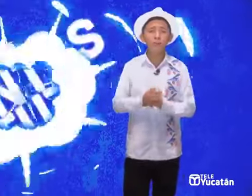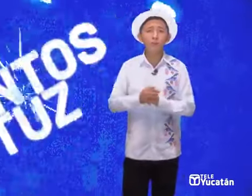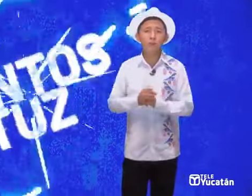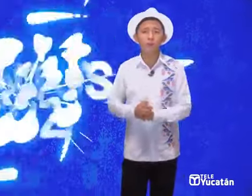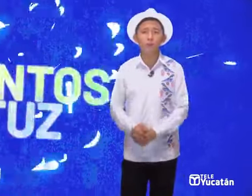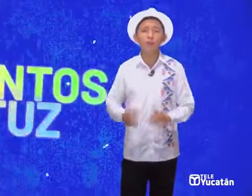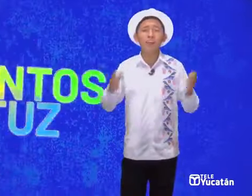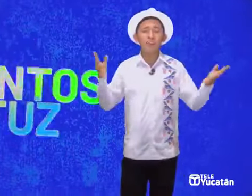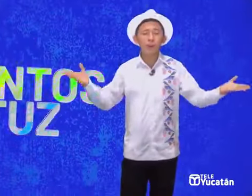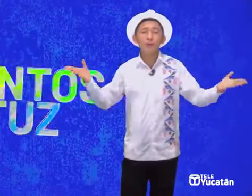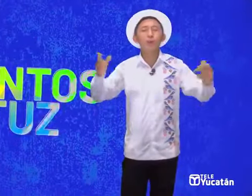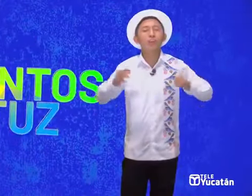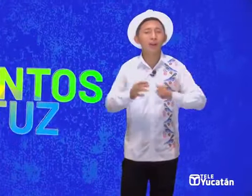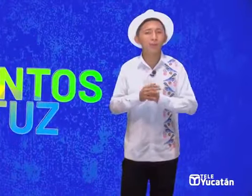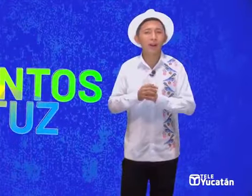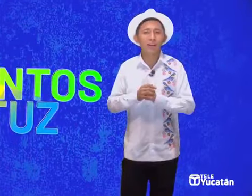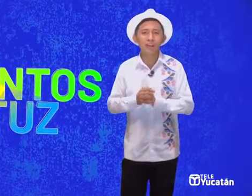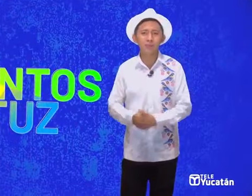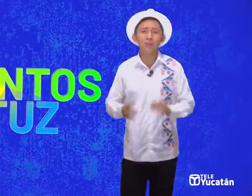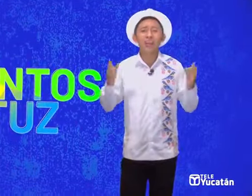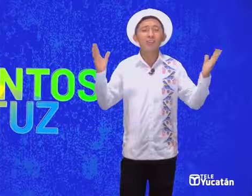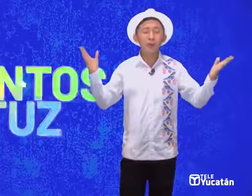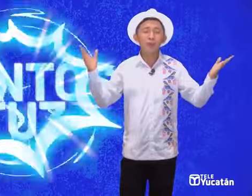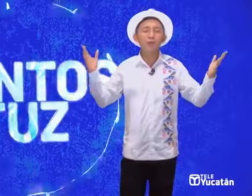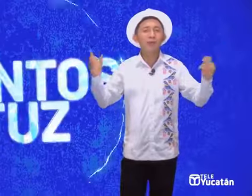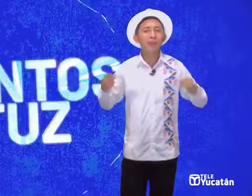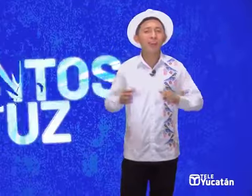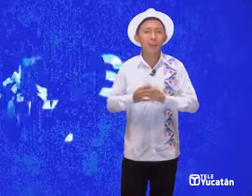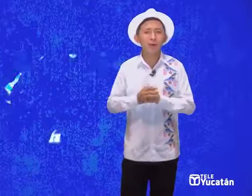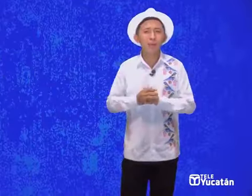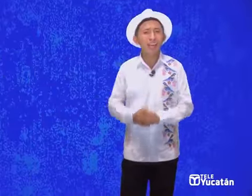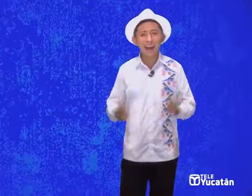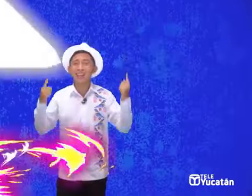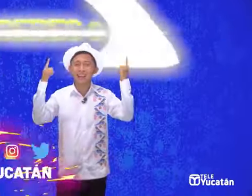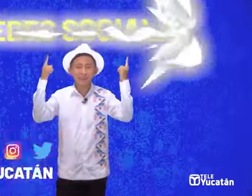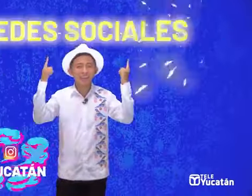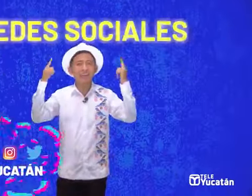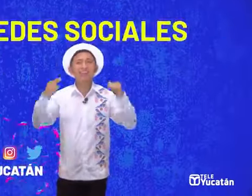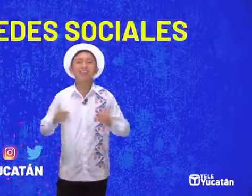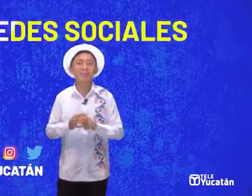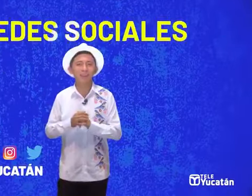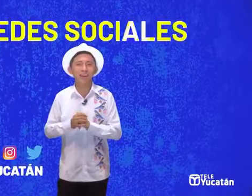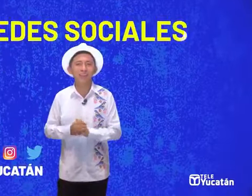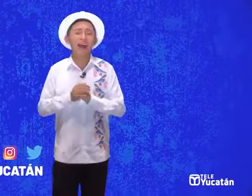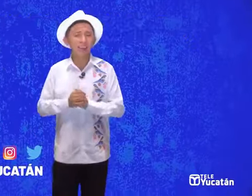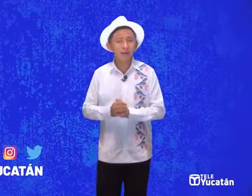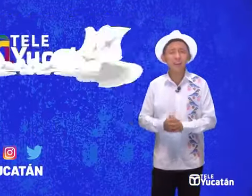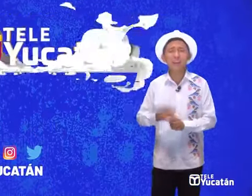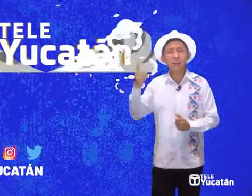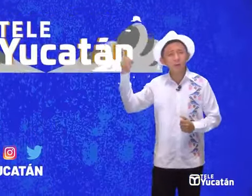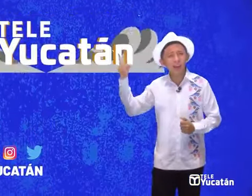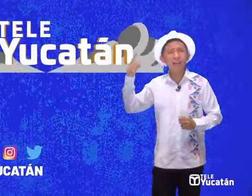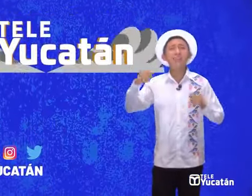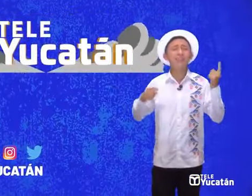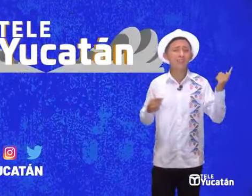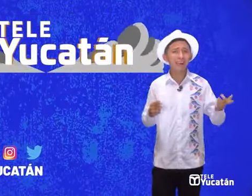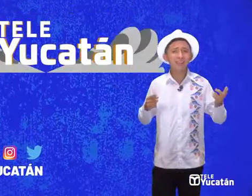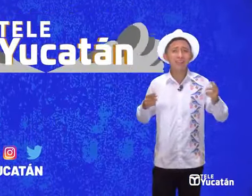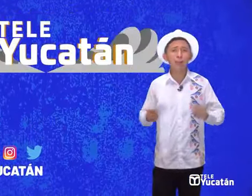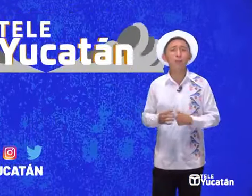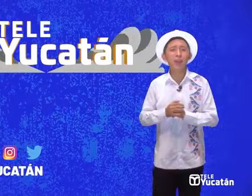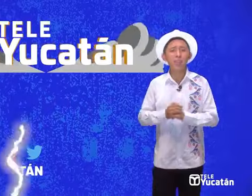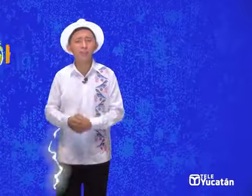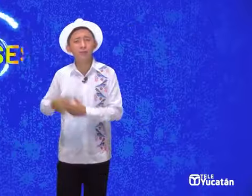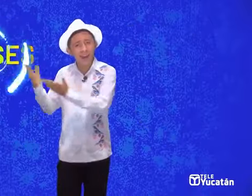Hola, soy Santos Tuz, soy de Xcutzcap, Yucatán. Soy difusor de la lengua maya a través de las redes sociales. A través de Tele Yucatán te